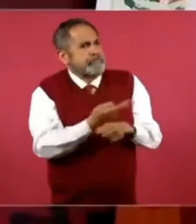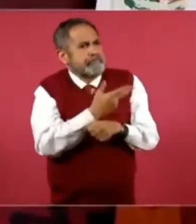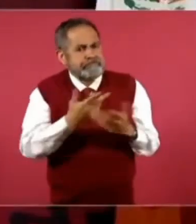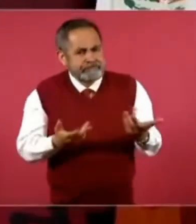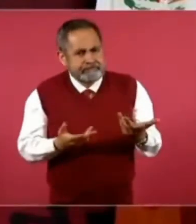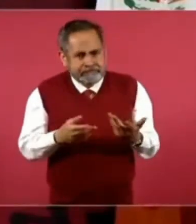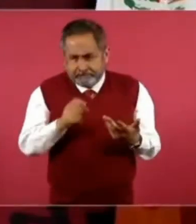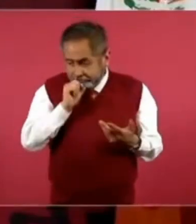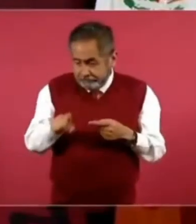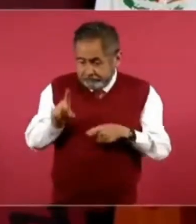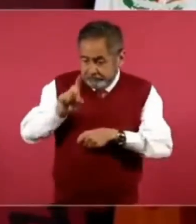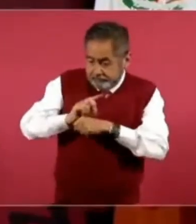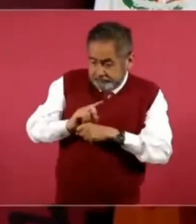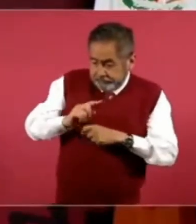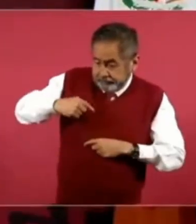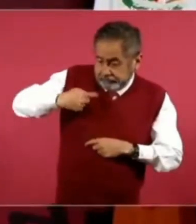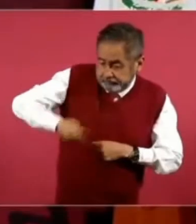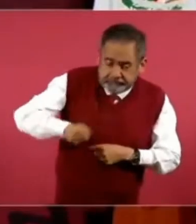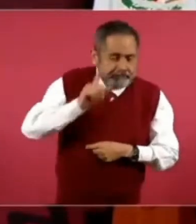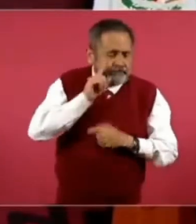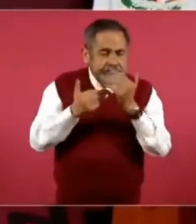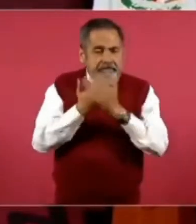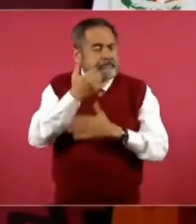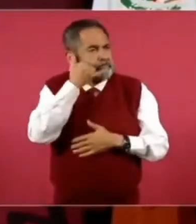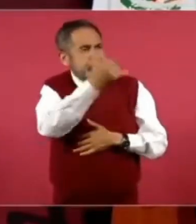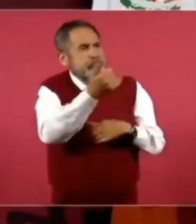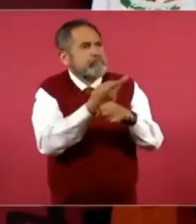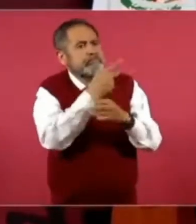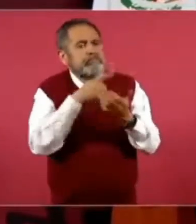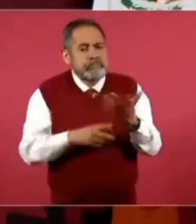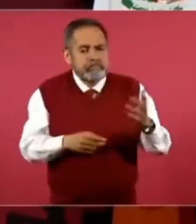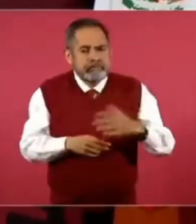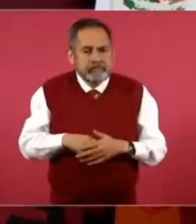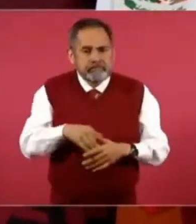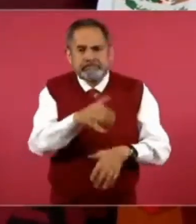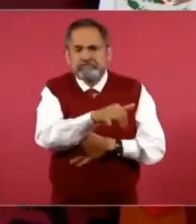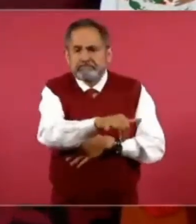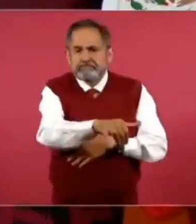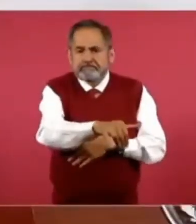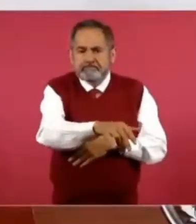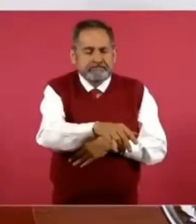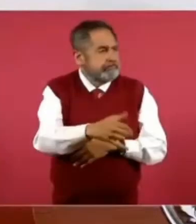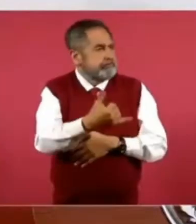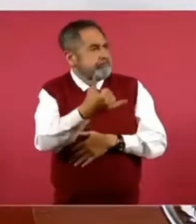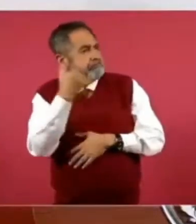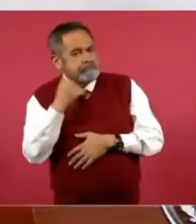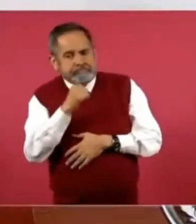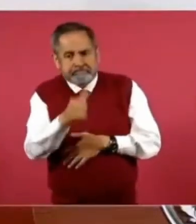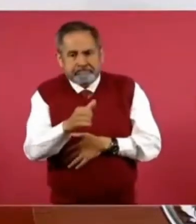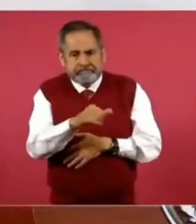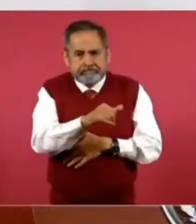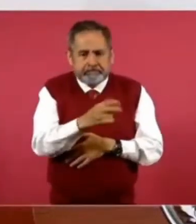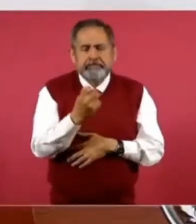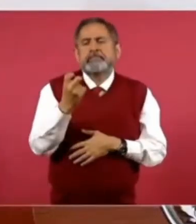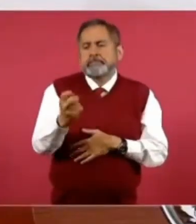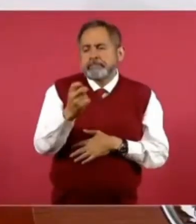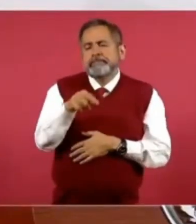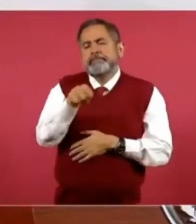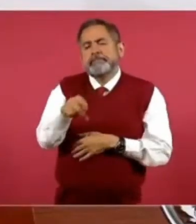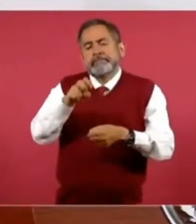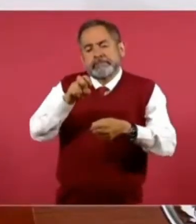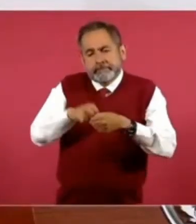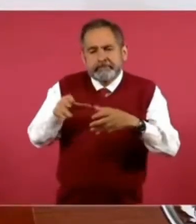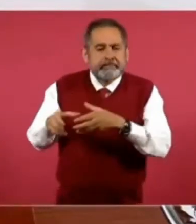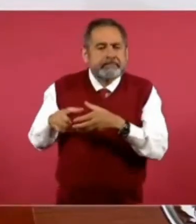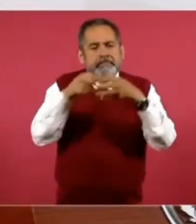de cuando se dieron a conocer los hechos, y no contestaba, y era por eso,